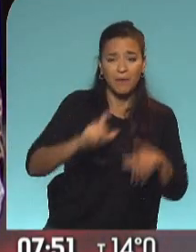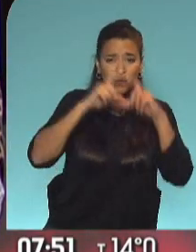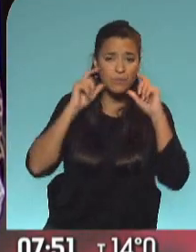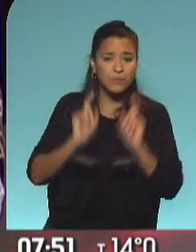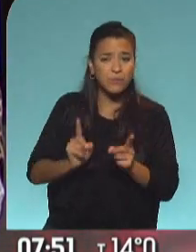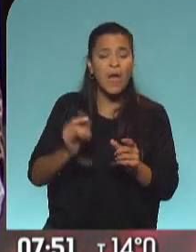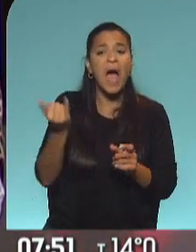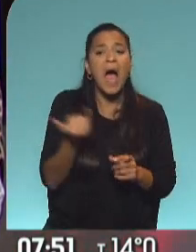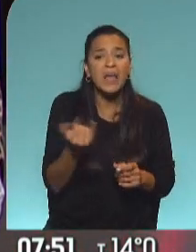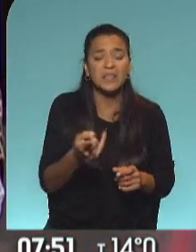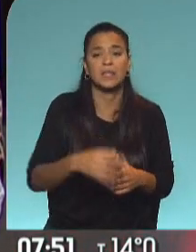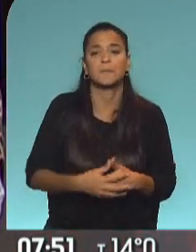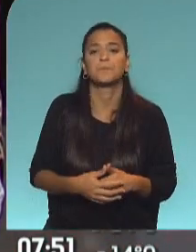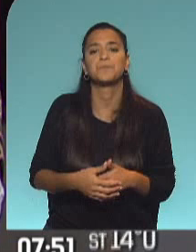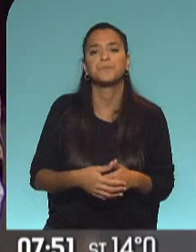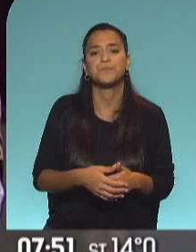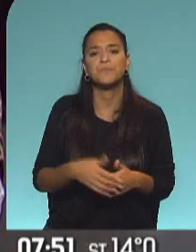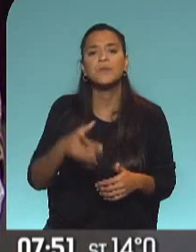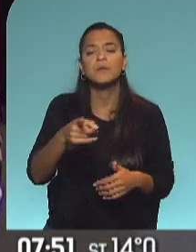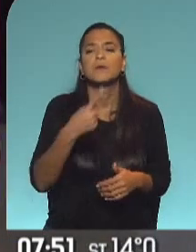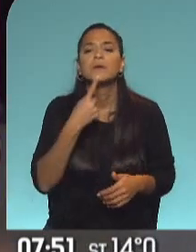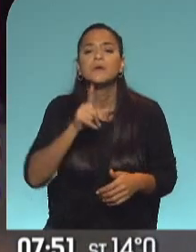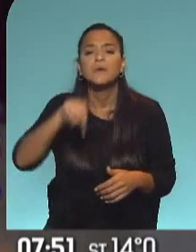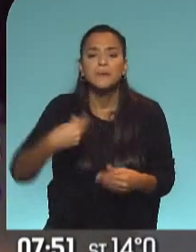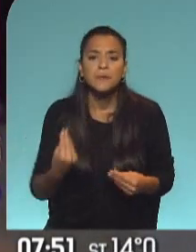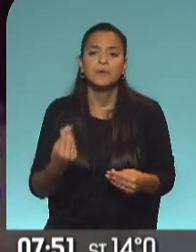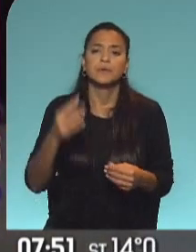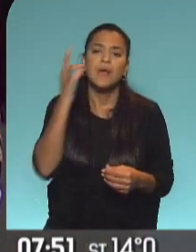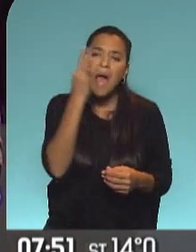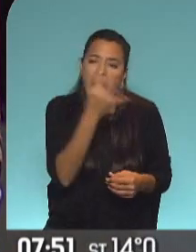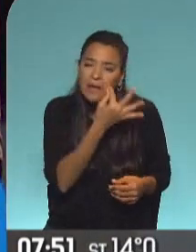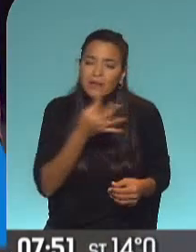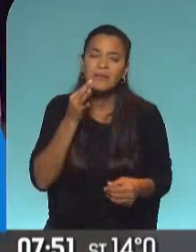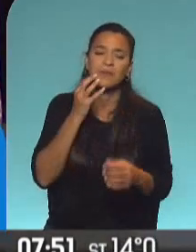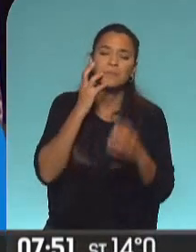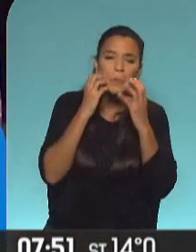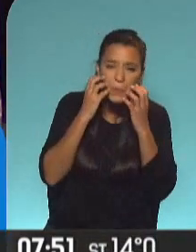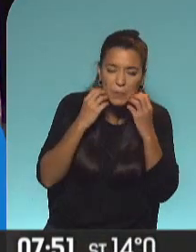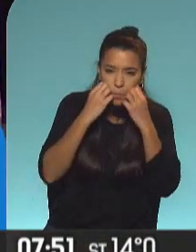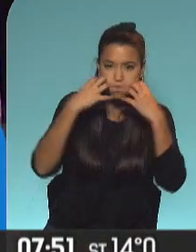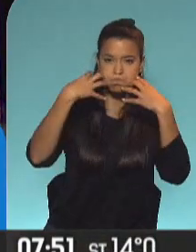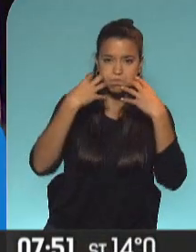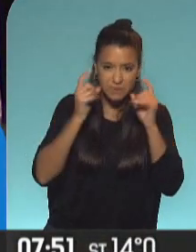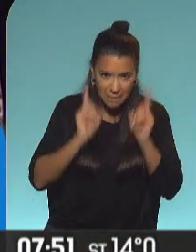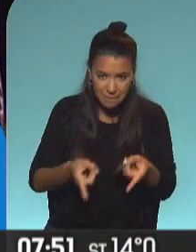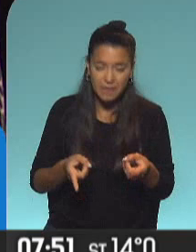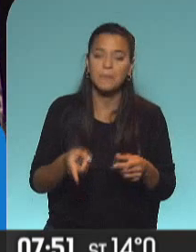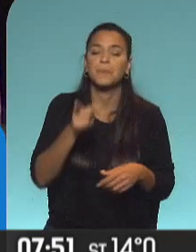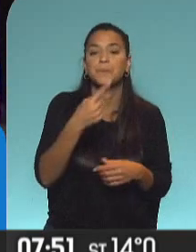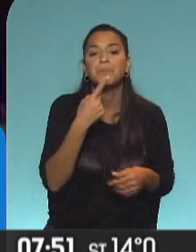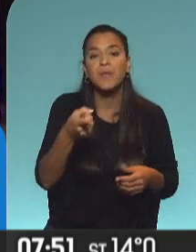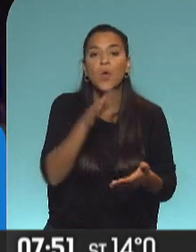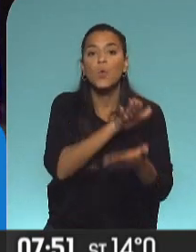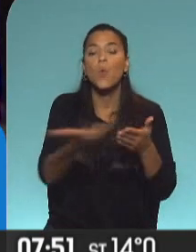están apareciendo cuadros que tienen que ver con el acné y con la rosácea. Inclusive ya se está utilizando un